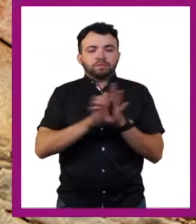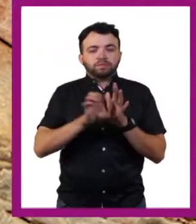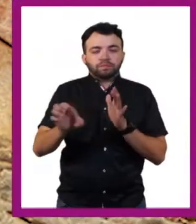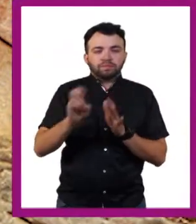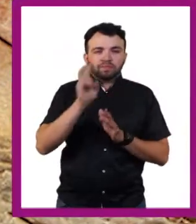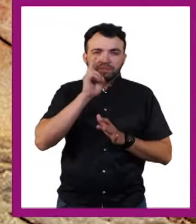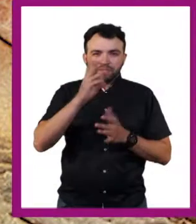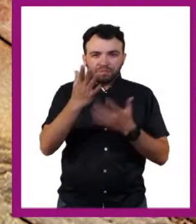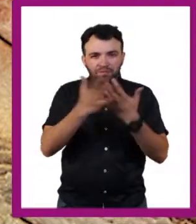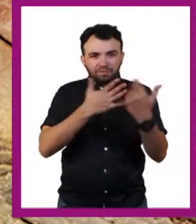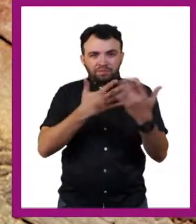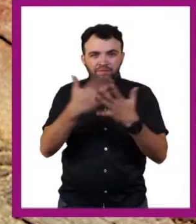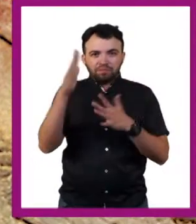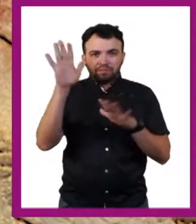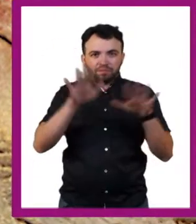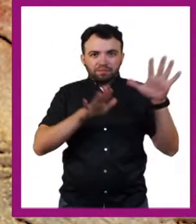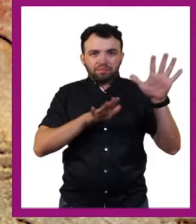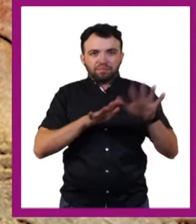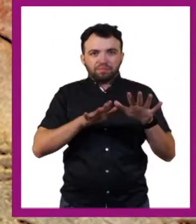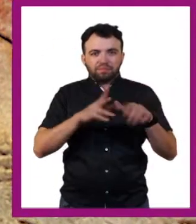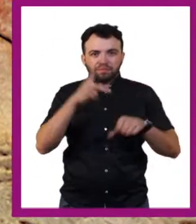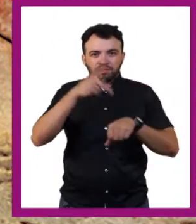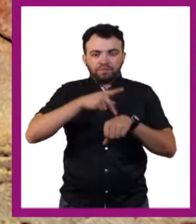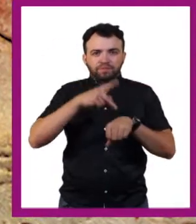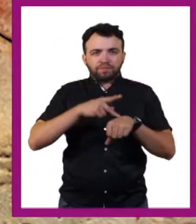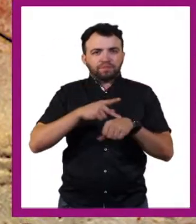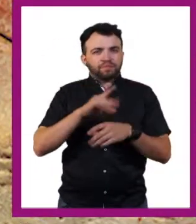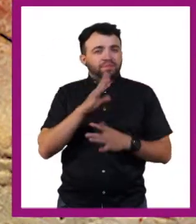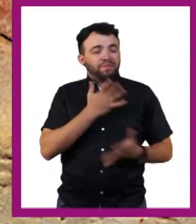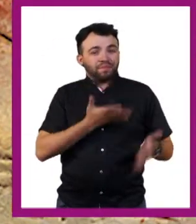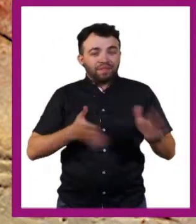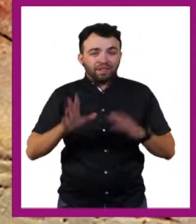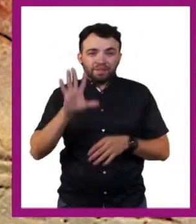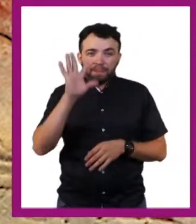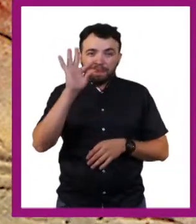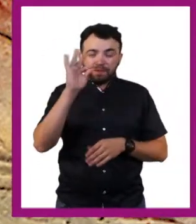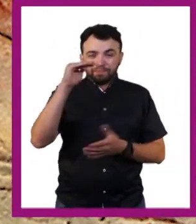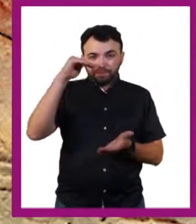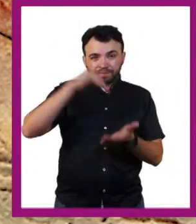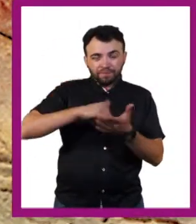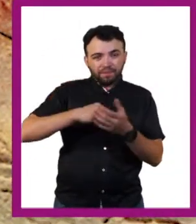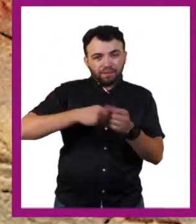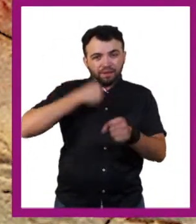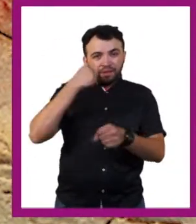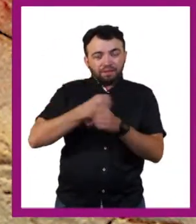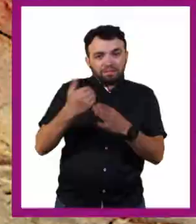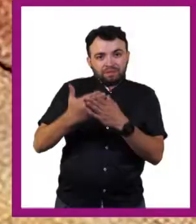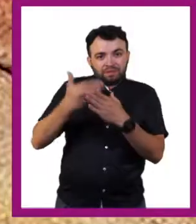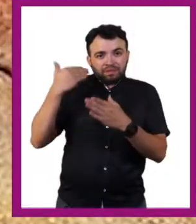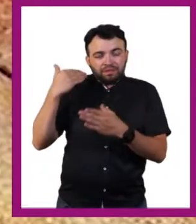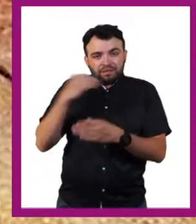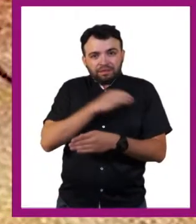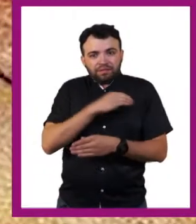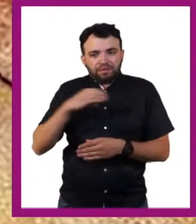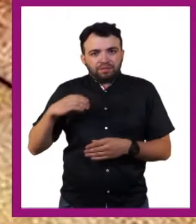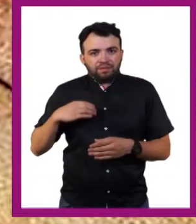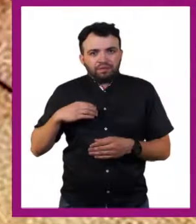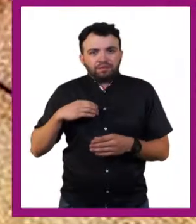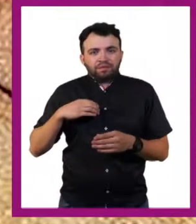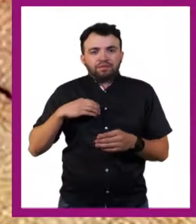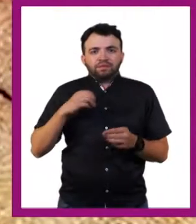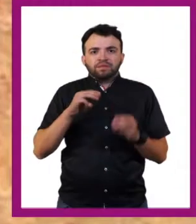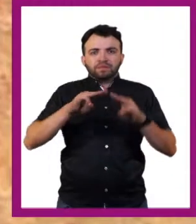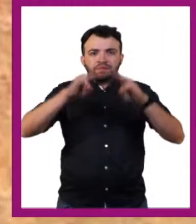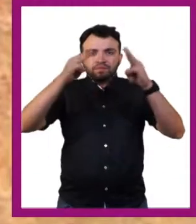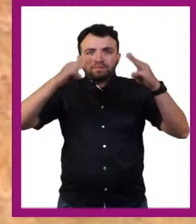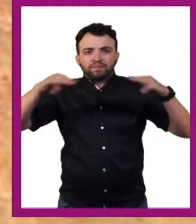estas manos pintadas con pigmentos sobre las rocas son de aproximadamente 40,000 años antes de Cristo. Están en el monte El Castillo,